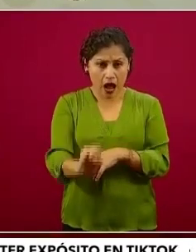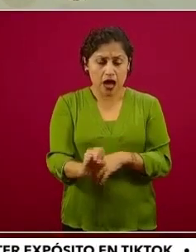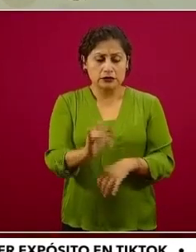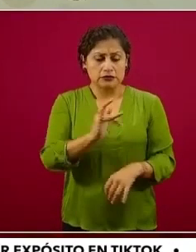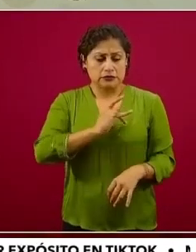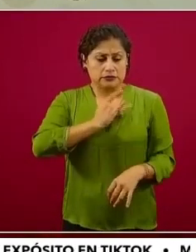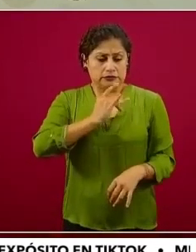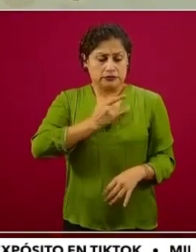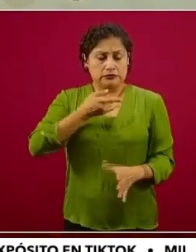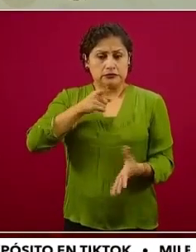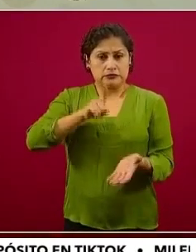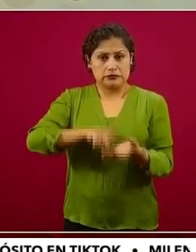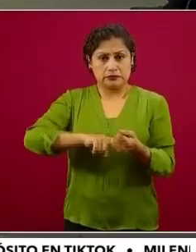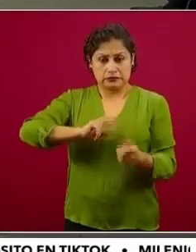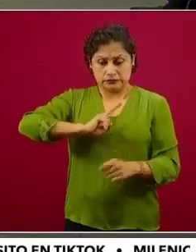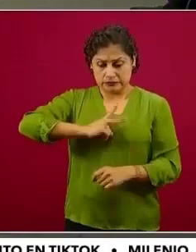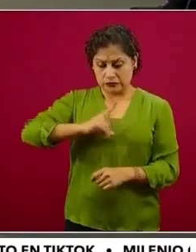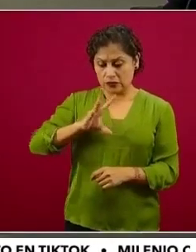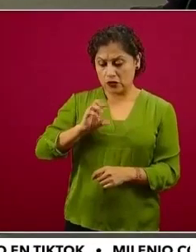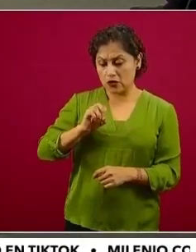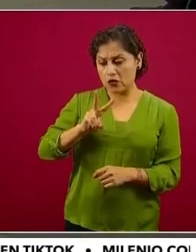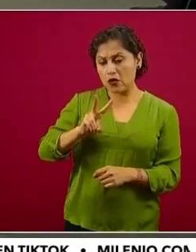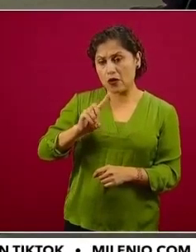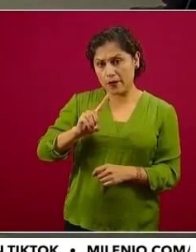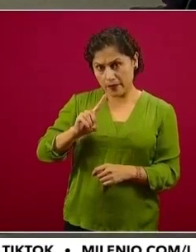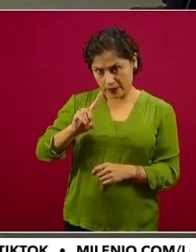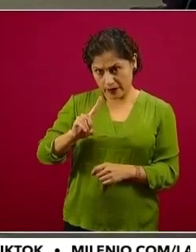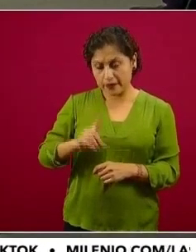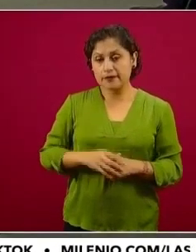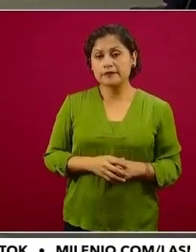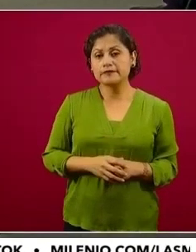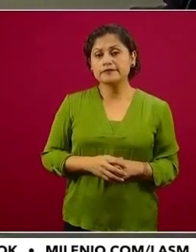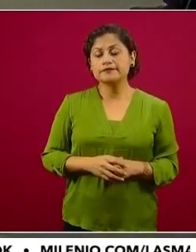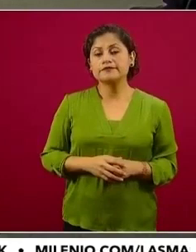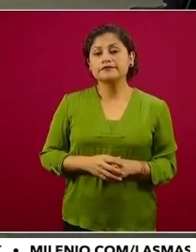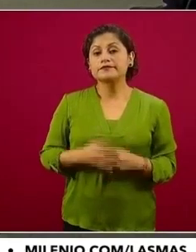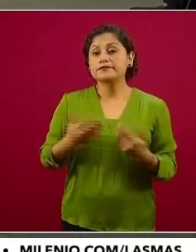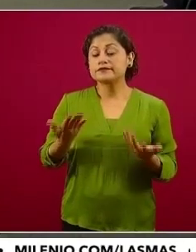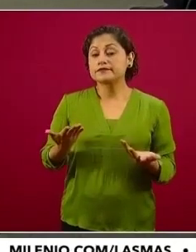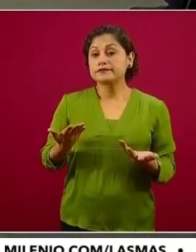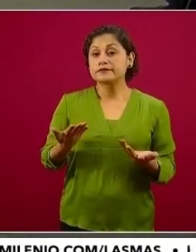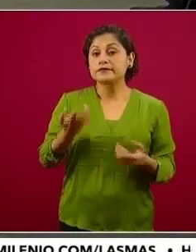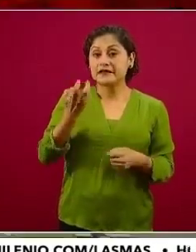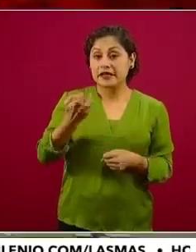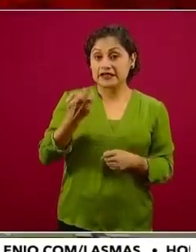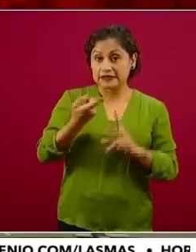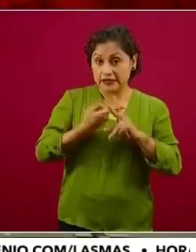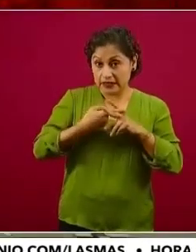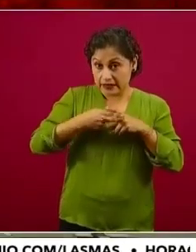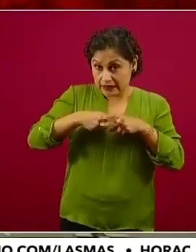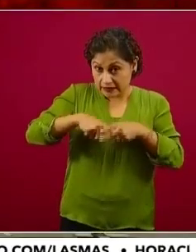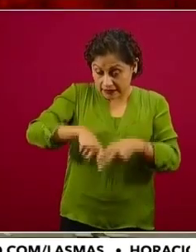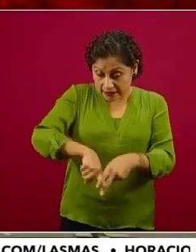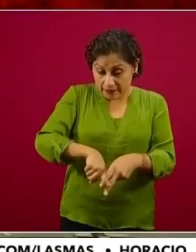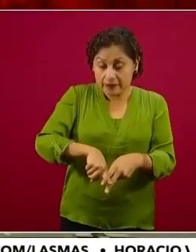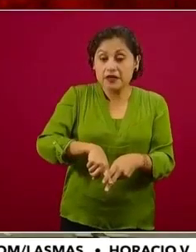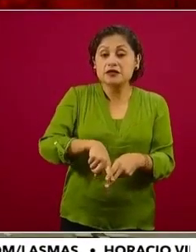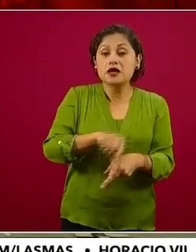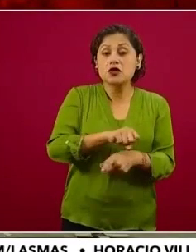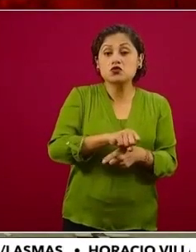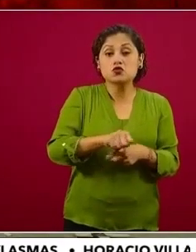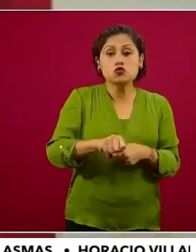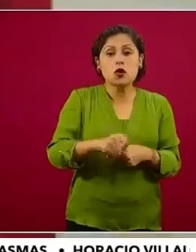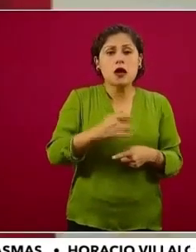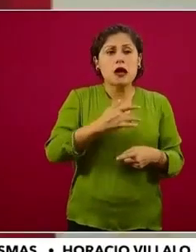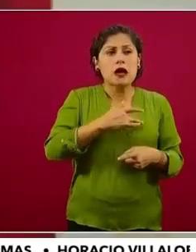del COVID. Y COVID empieza en una forma leve, que es con estas manifestaciones, pero ninguna otra alteración. Y